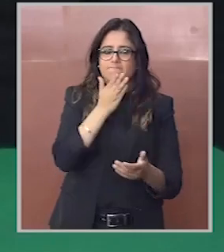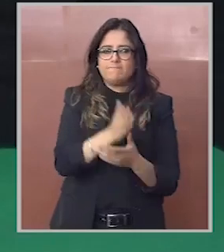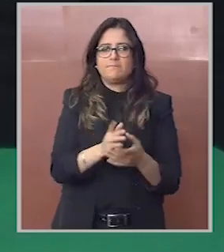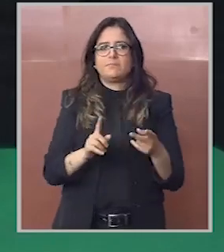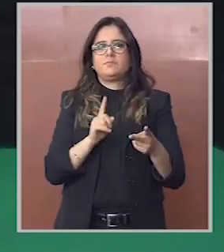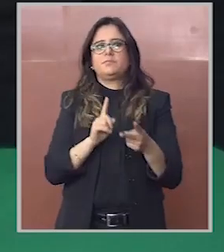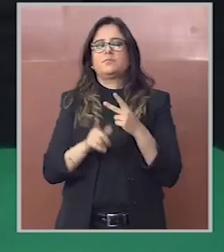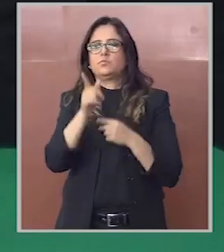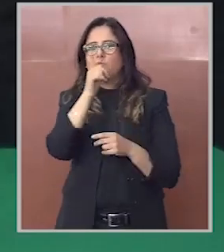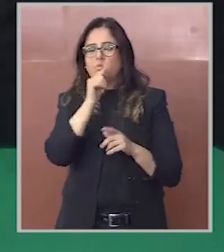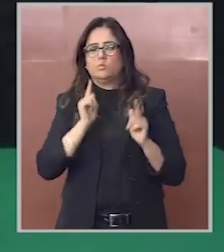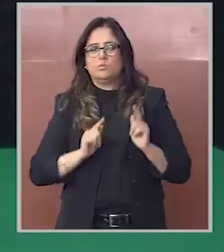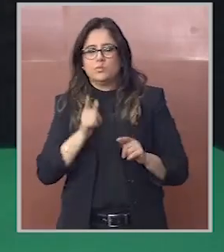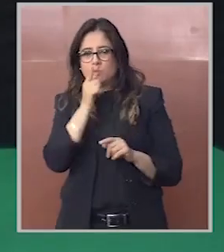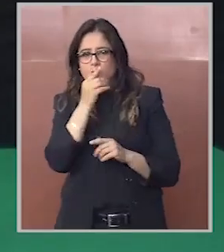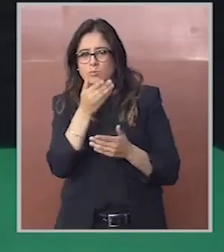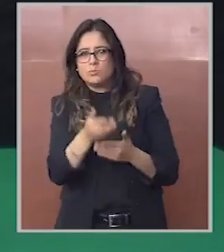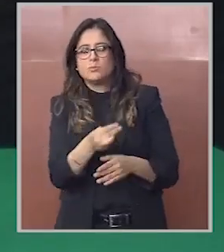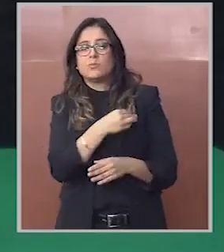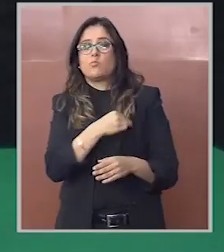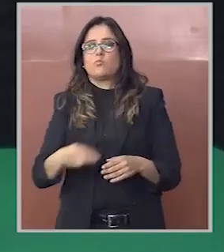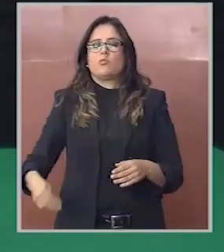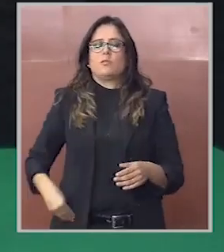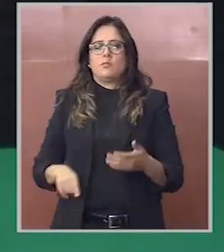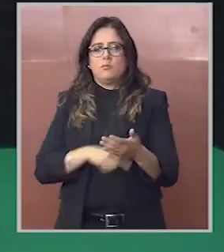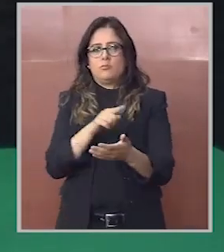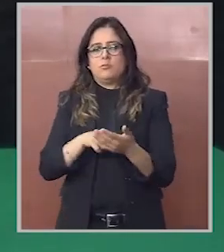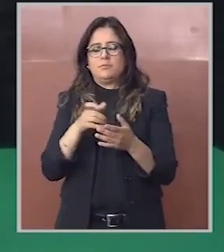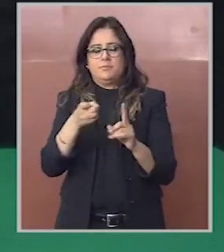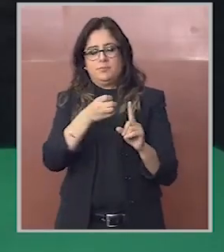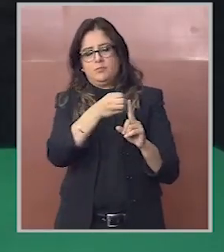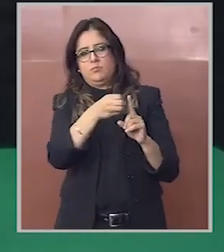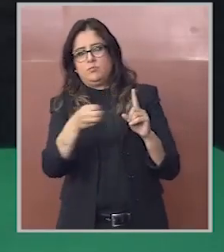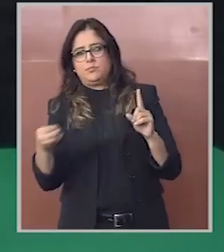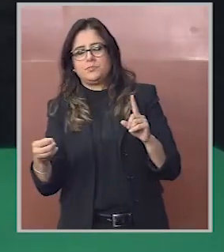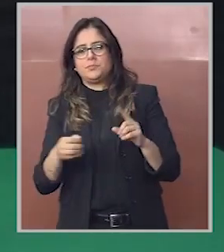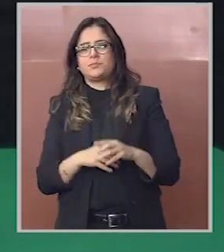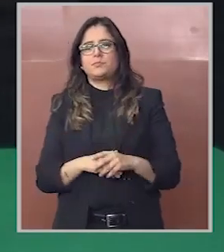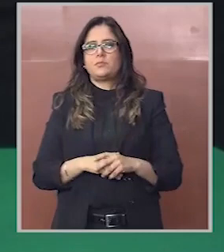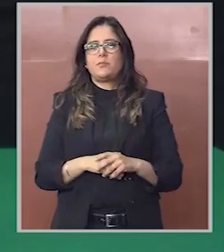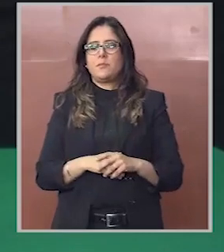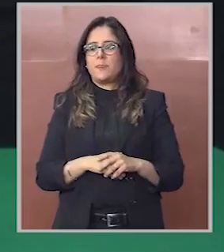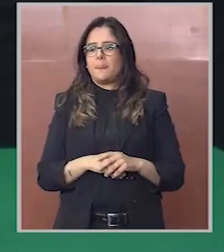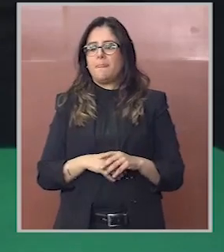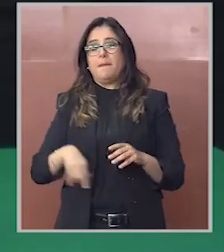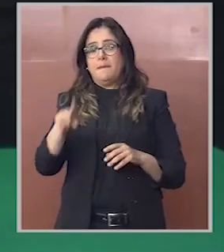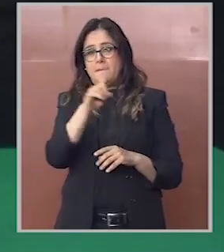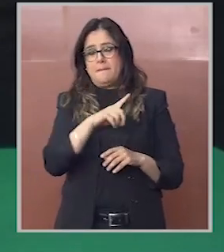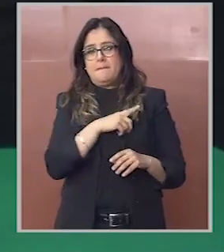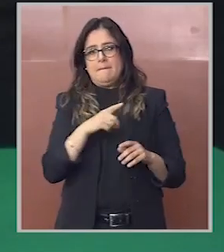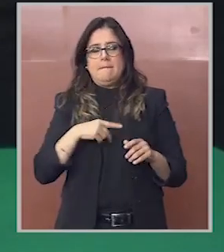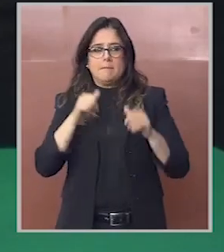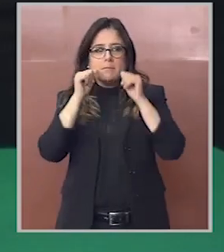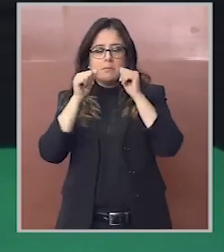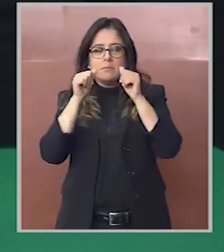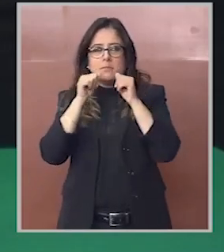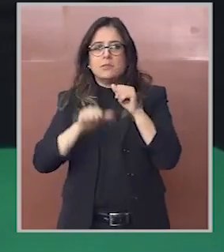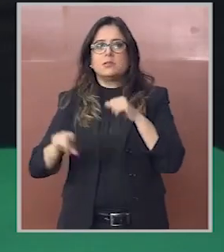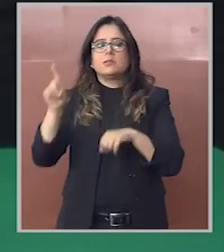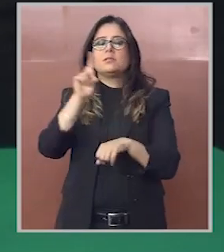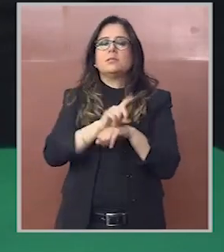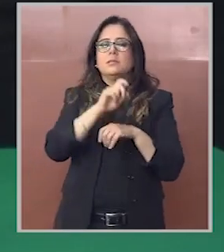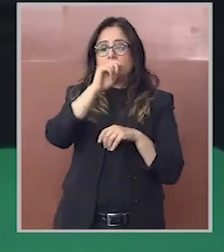ese orden no entonces allí hay que poner atención sé que hoy día estamos en el hablando del sistema de Justicia pero no perdamos de